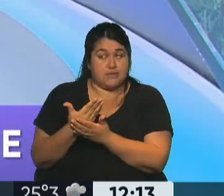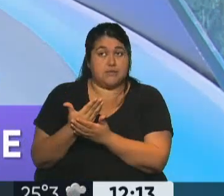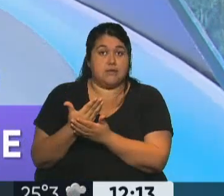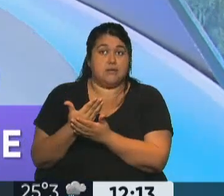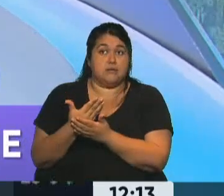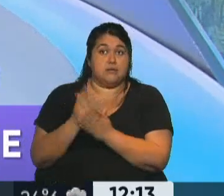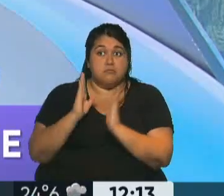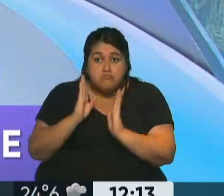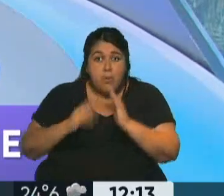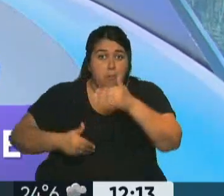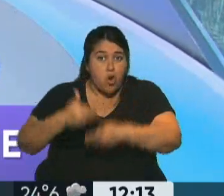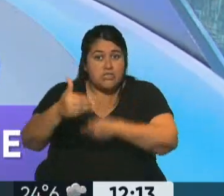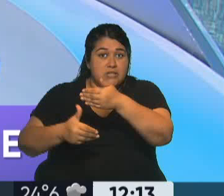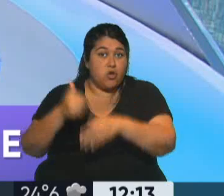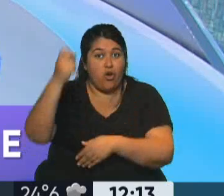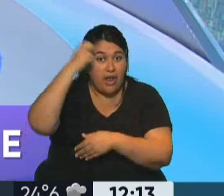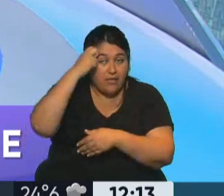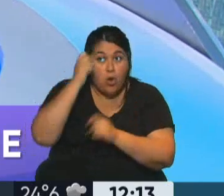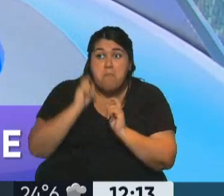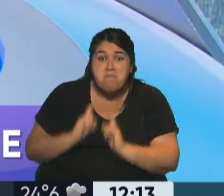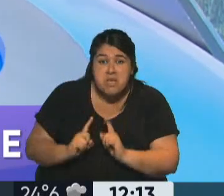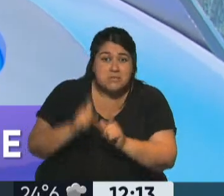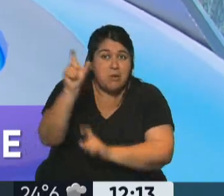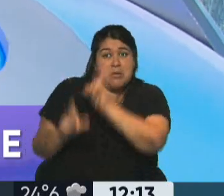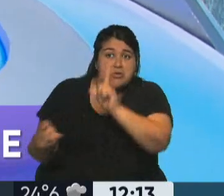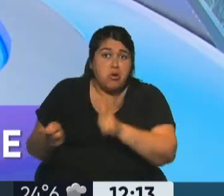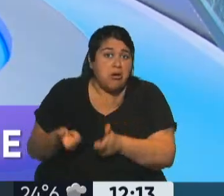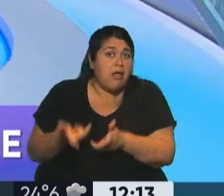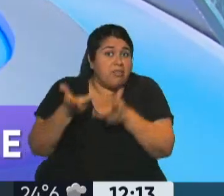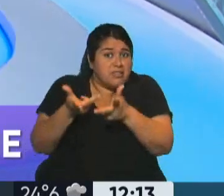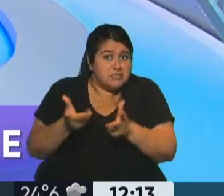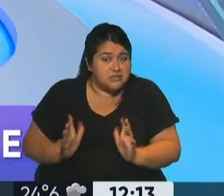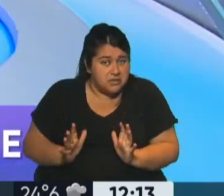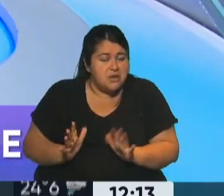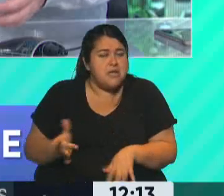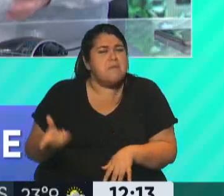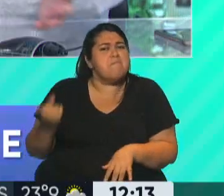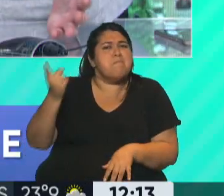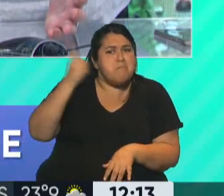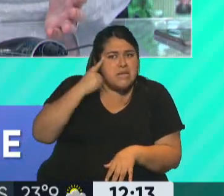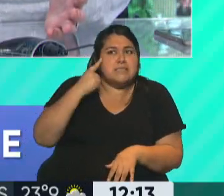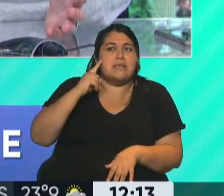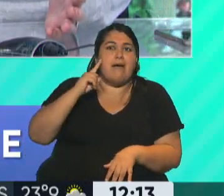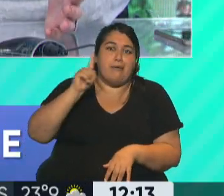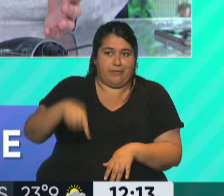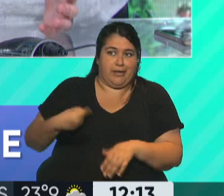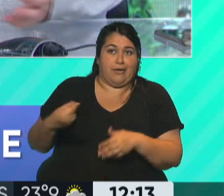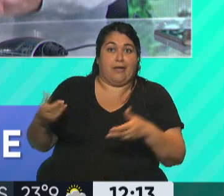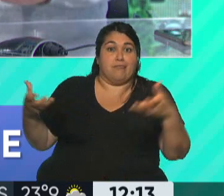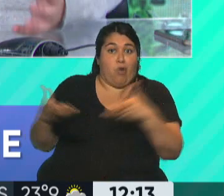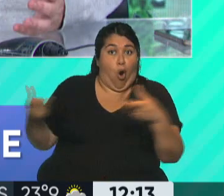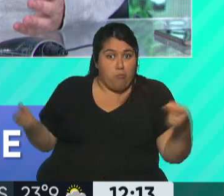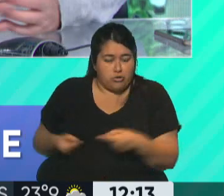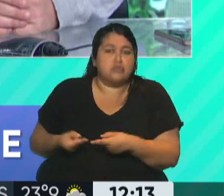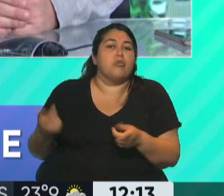de radicalización, que es lo que los propios referentes de ellos están planteando, me imagino que sin duda eso va a tener un impacto en la oposición, ¿no? Esto